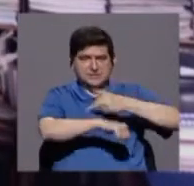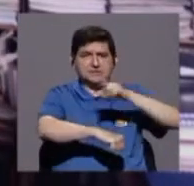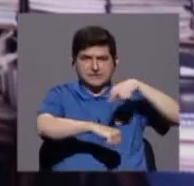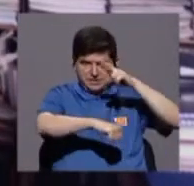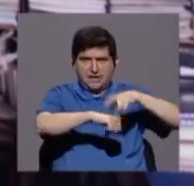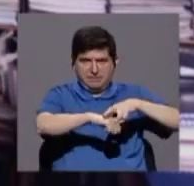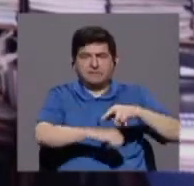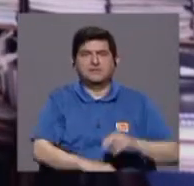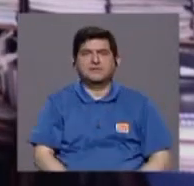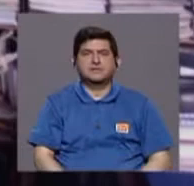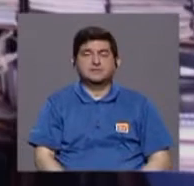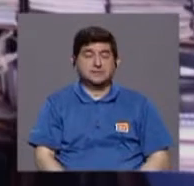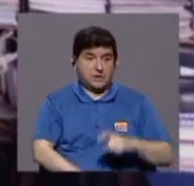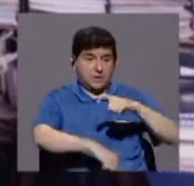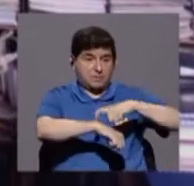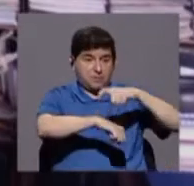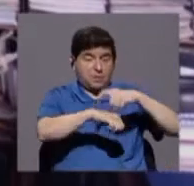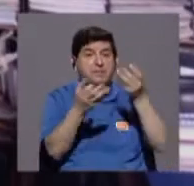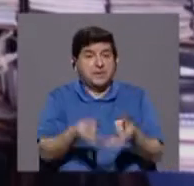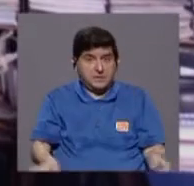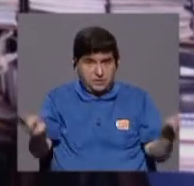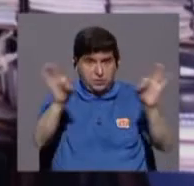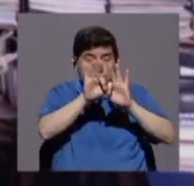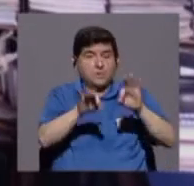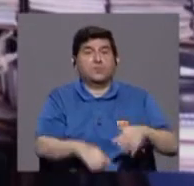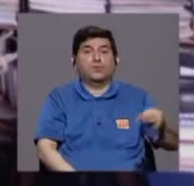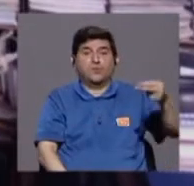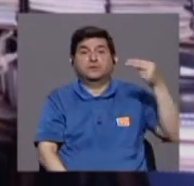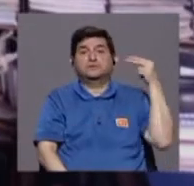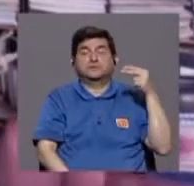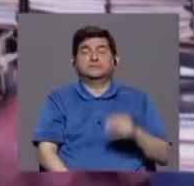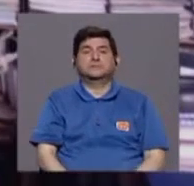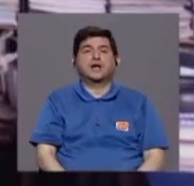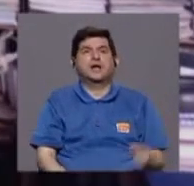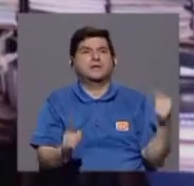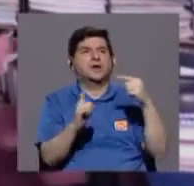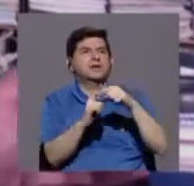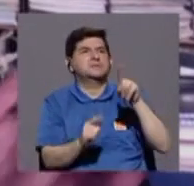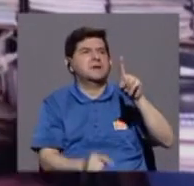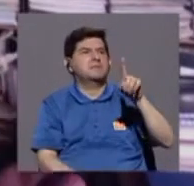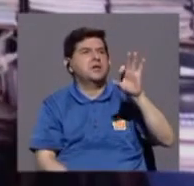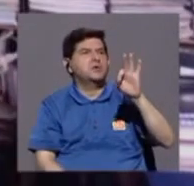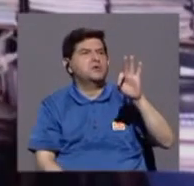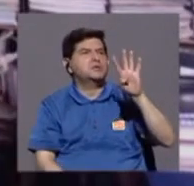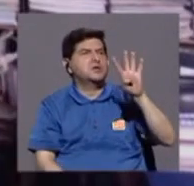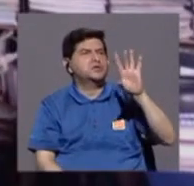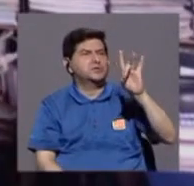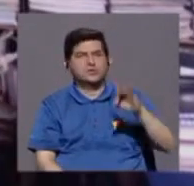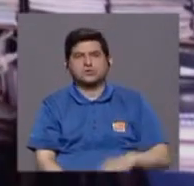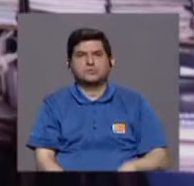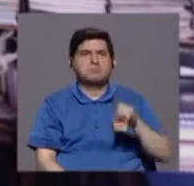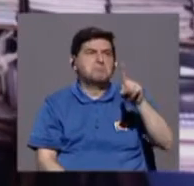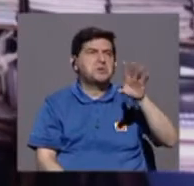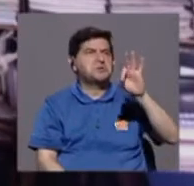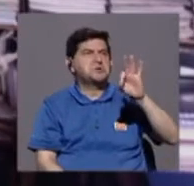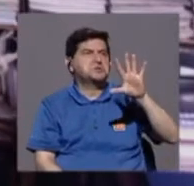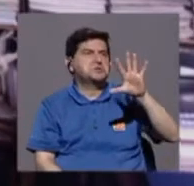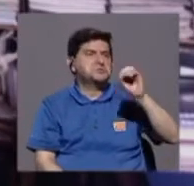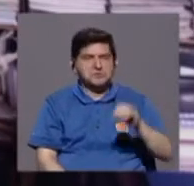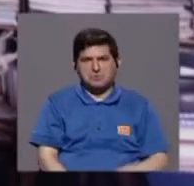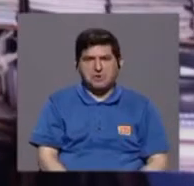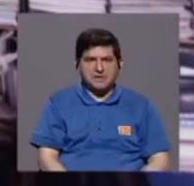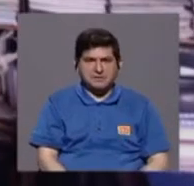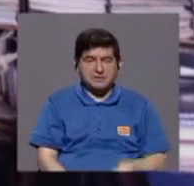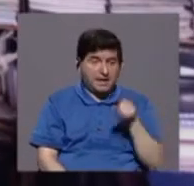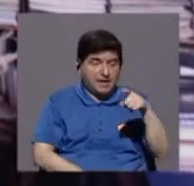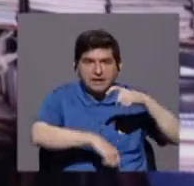una fecha importante, realmente trascendental, y diríamos que hasta, bueno, 1948, 1950, hasta